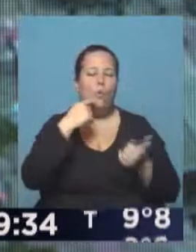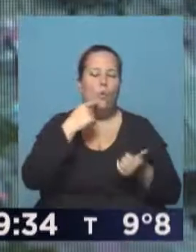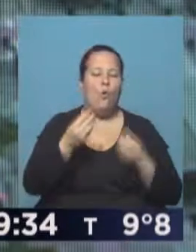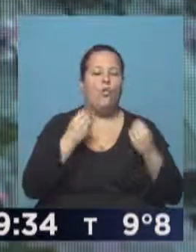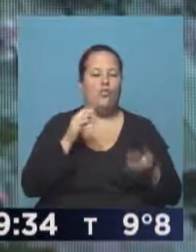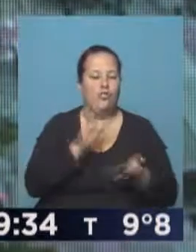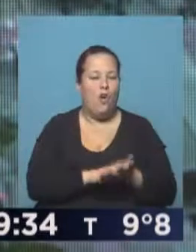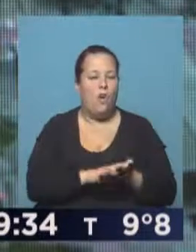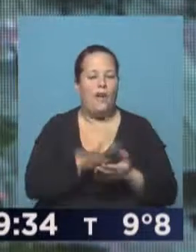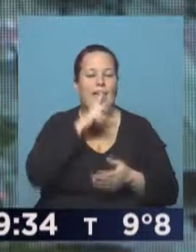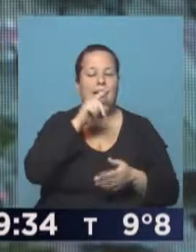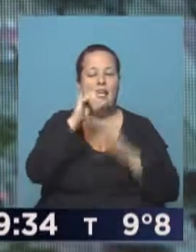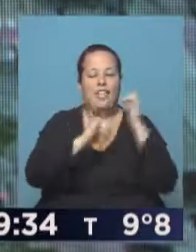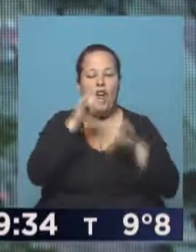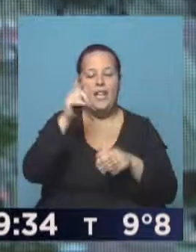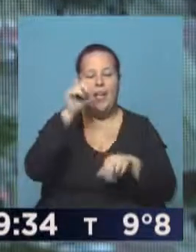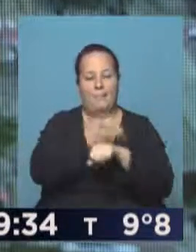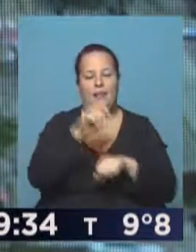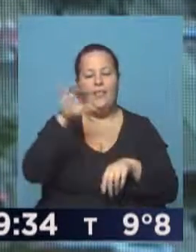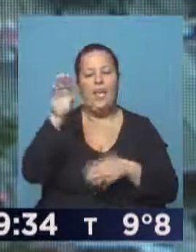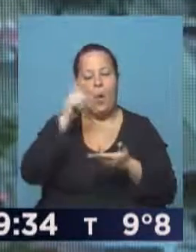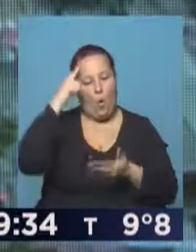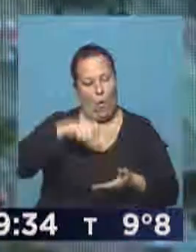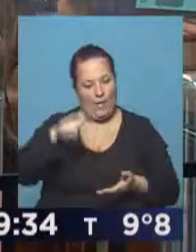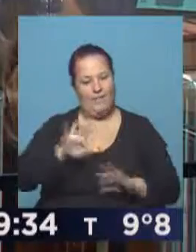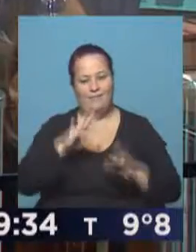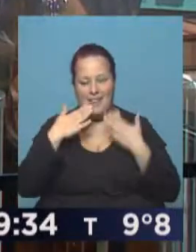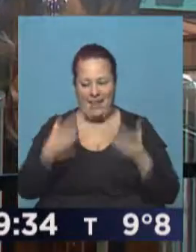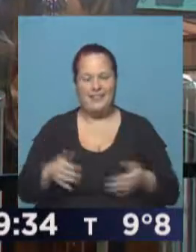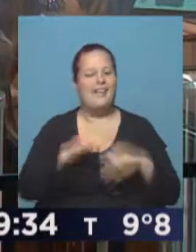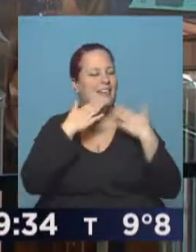teoría penal, básicamente del doctor Zaffaroni. Gracias. Gracias. Muy amable, Diana.